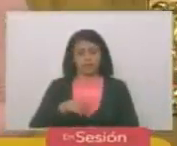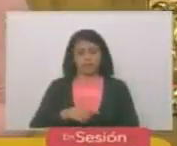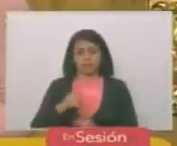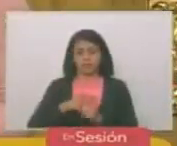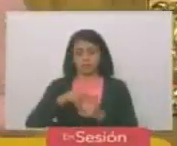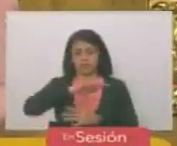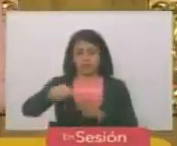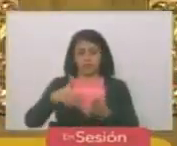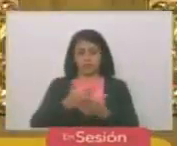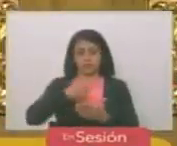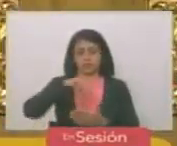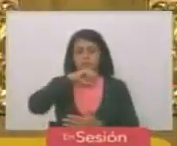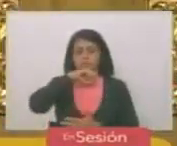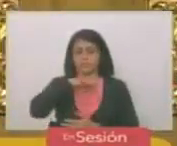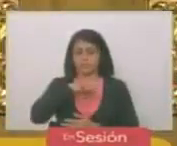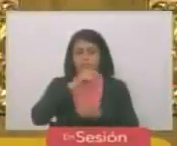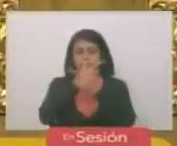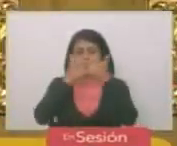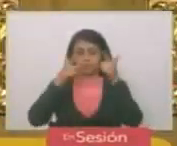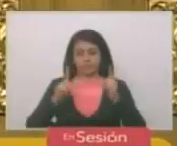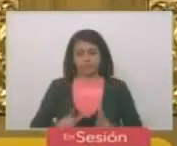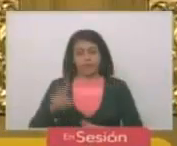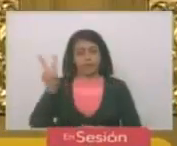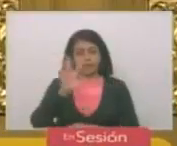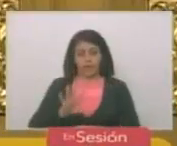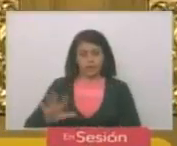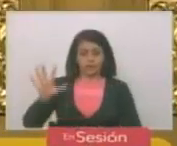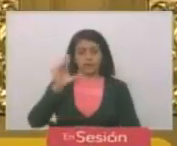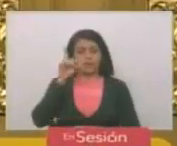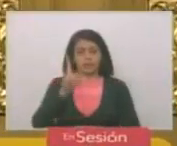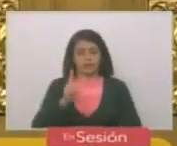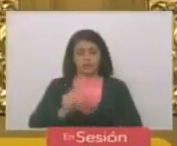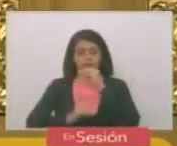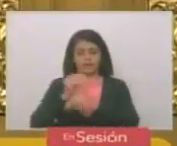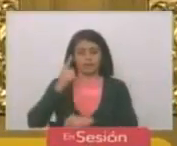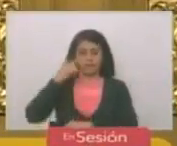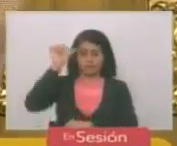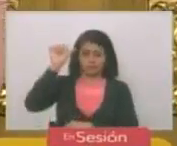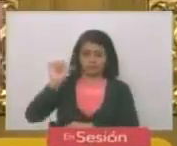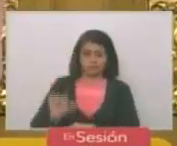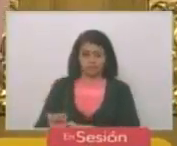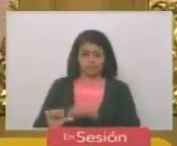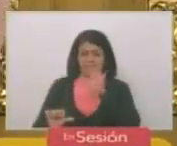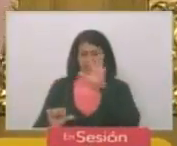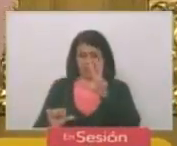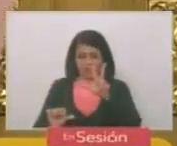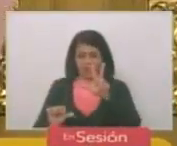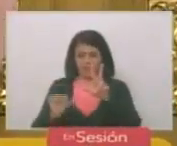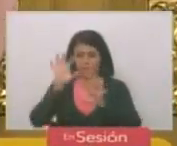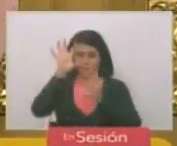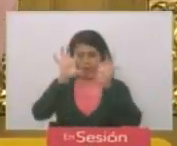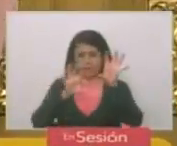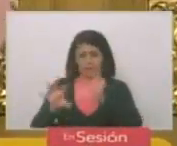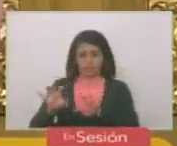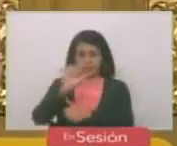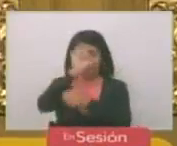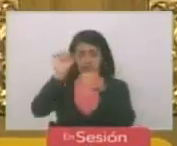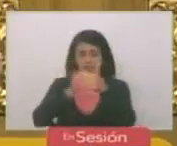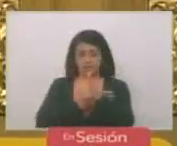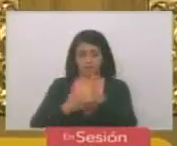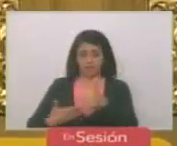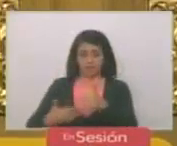toda nuestra historia libertaria, Venezuela debía ser considerada en los tres países como